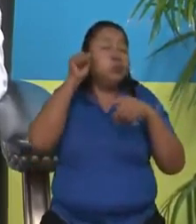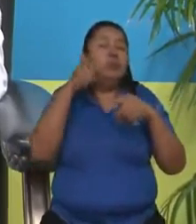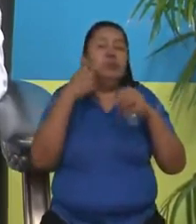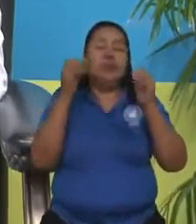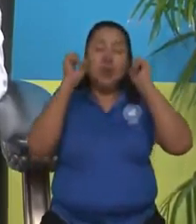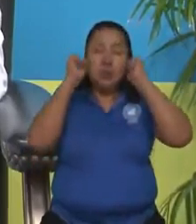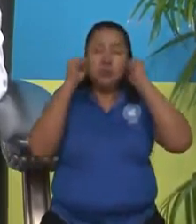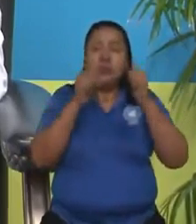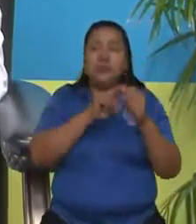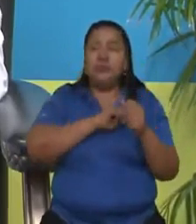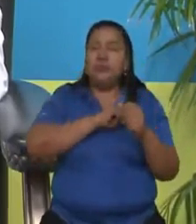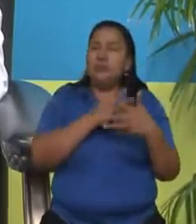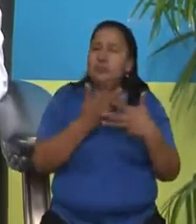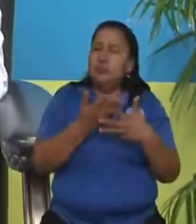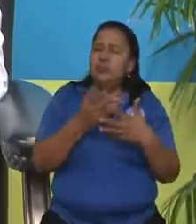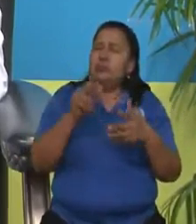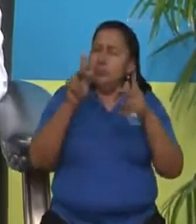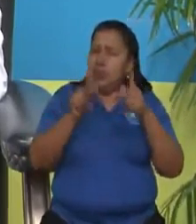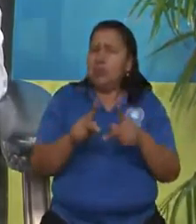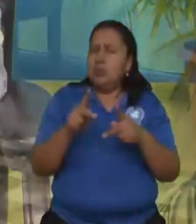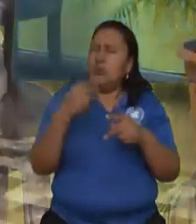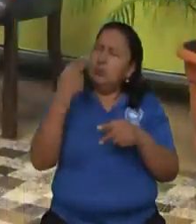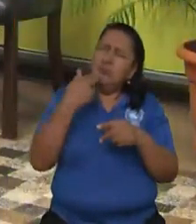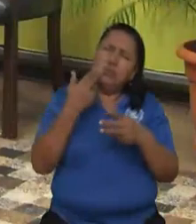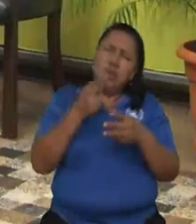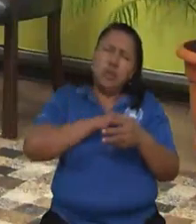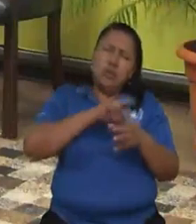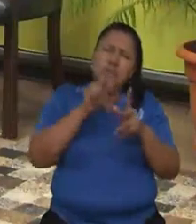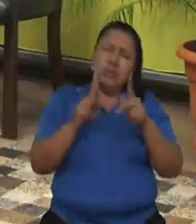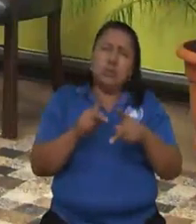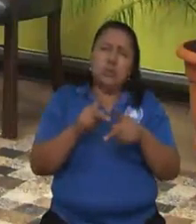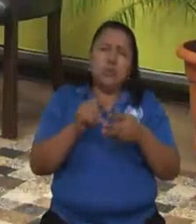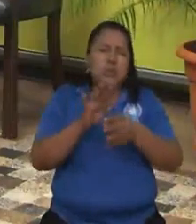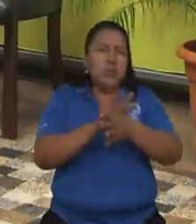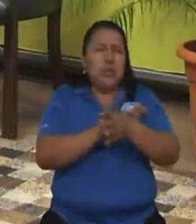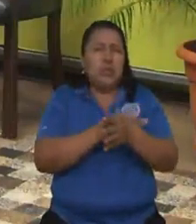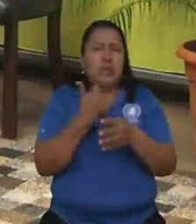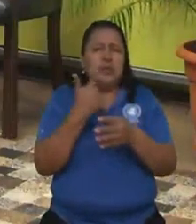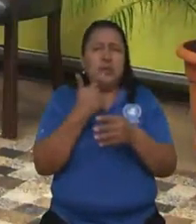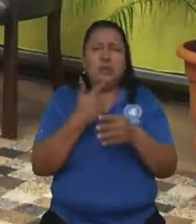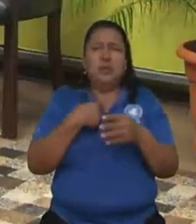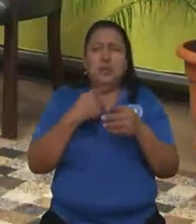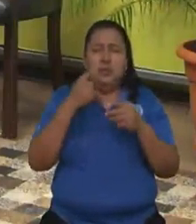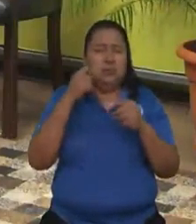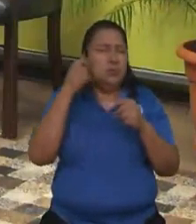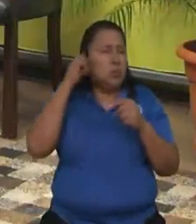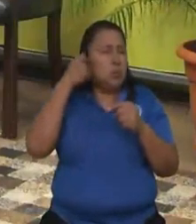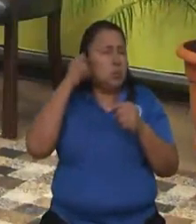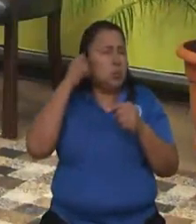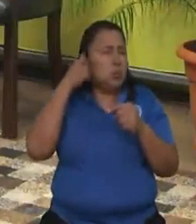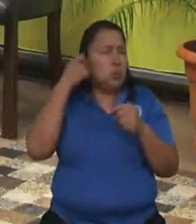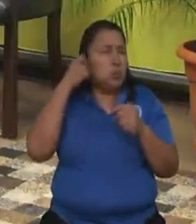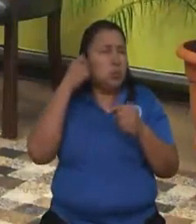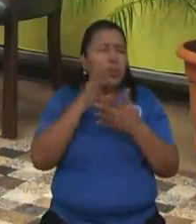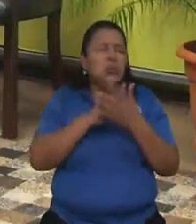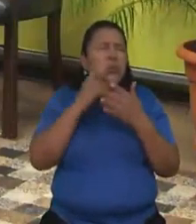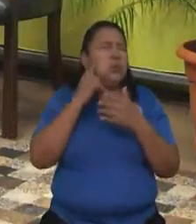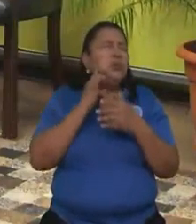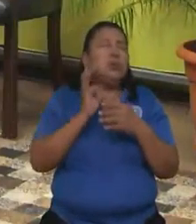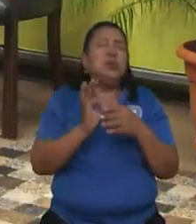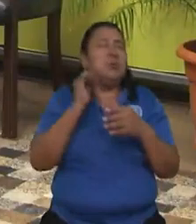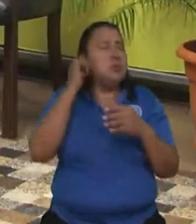lavado. Entonces, van a tener cera y su principal molestia no es tanto el dolor, si no se manipuló. Si se manipuló, va a llegar con